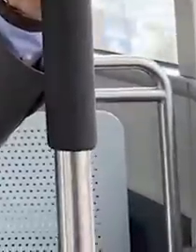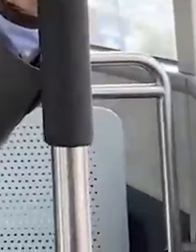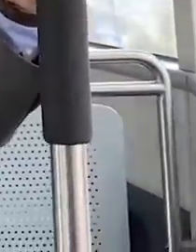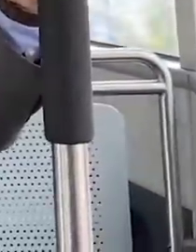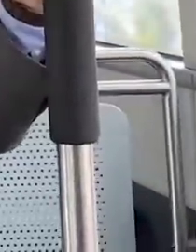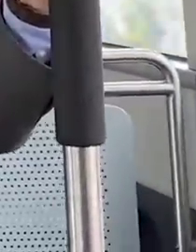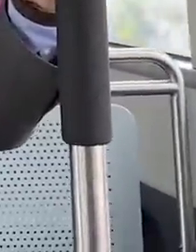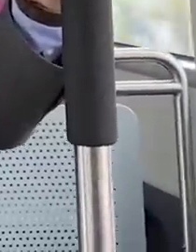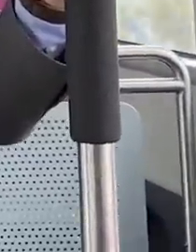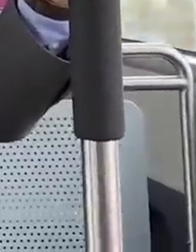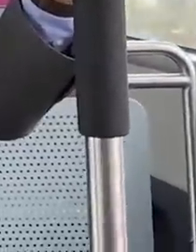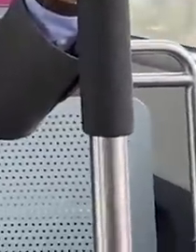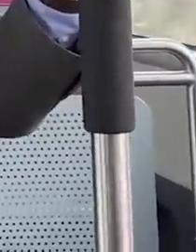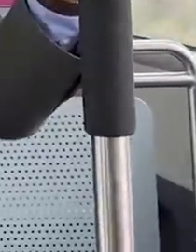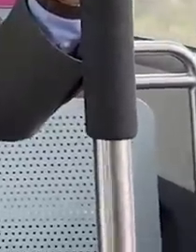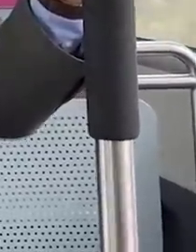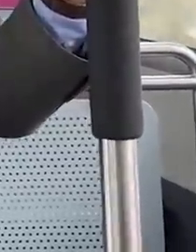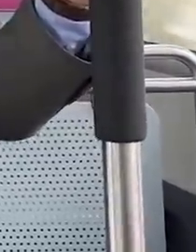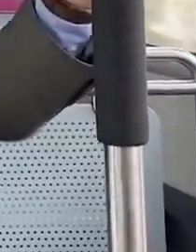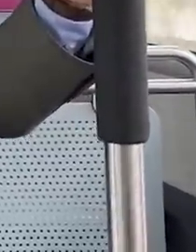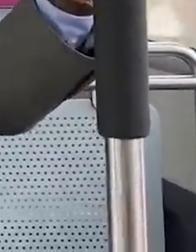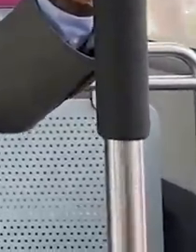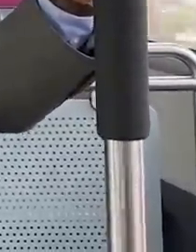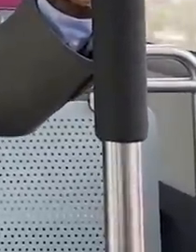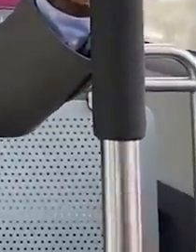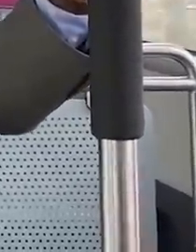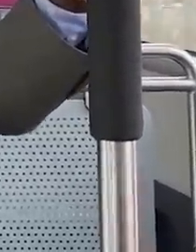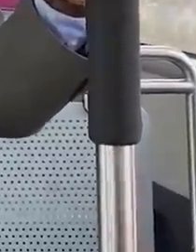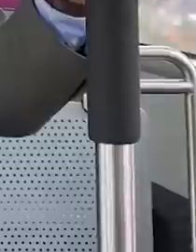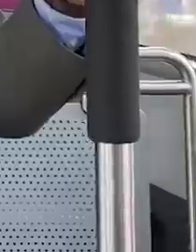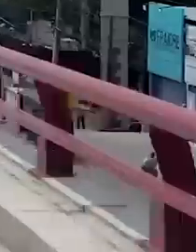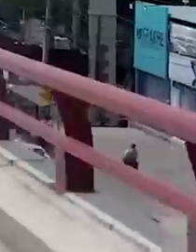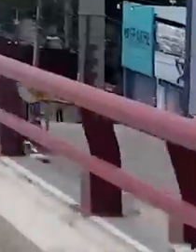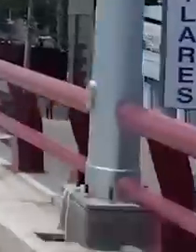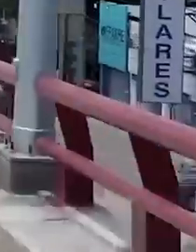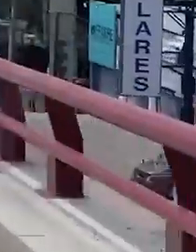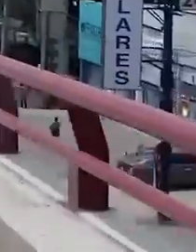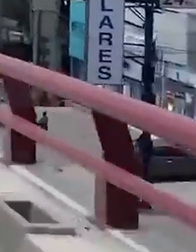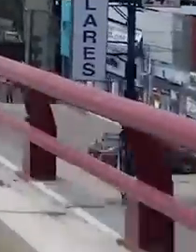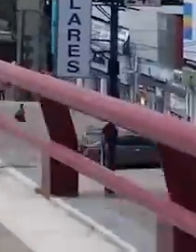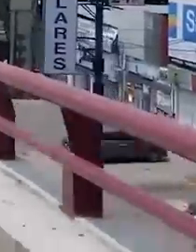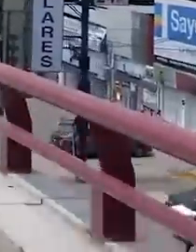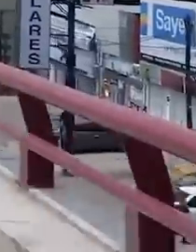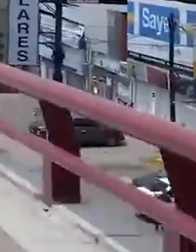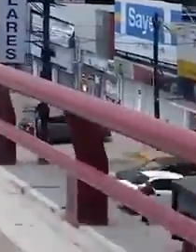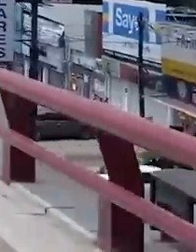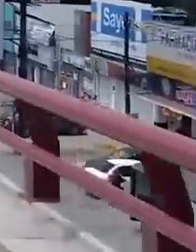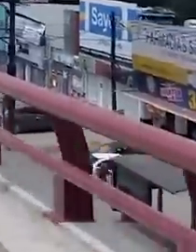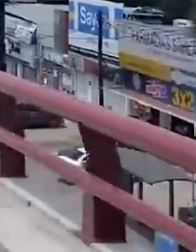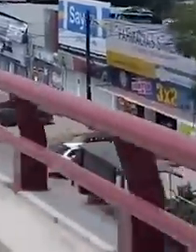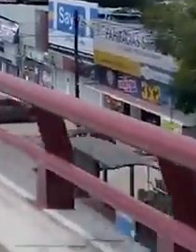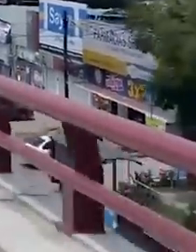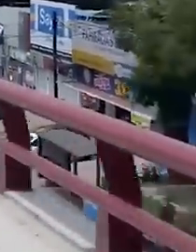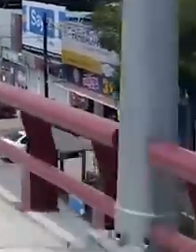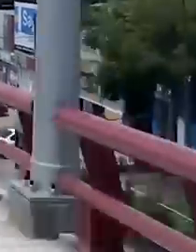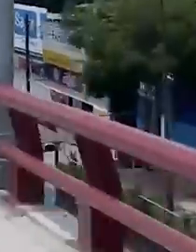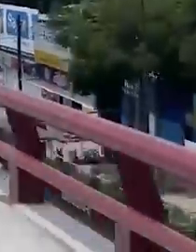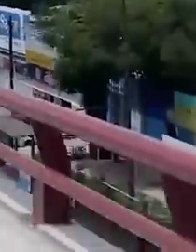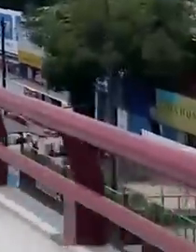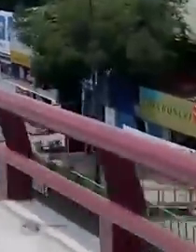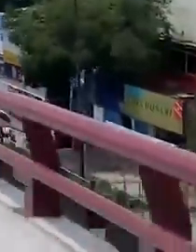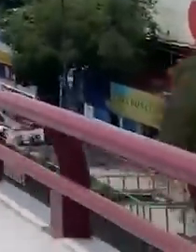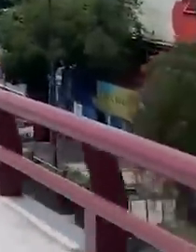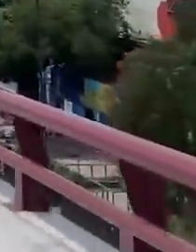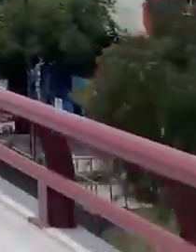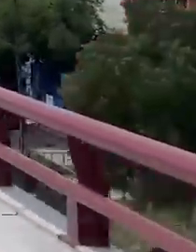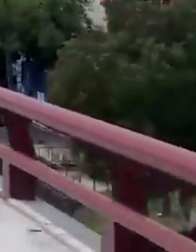estaciones, de tal forma que son estaciones 100% accesibles. Los trolebuses, adicionalmente, son silenciosos,